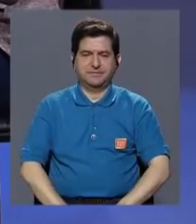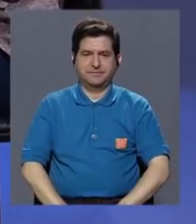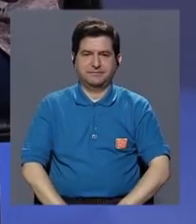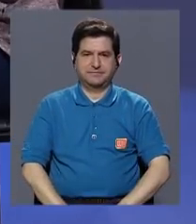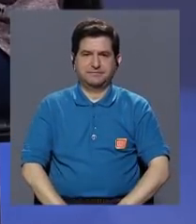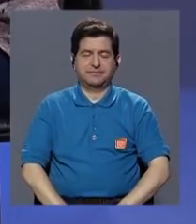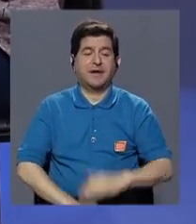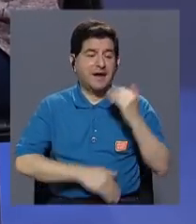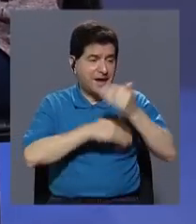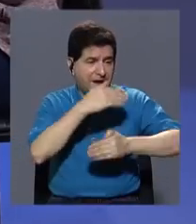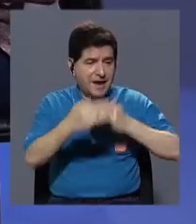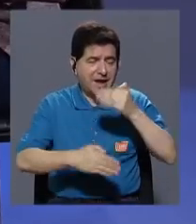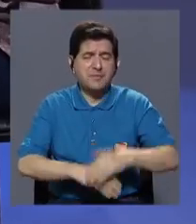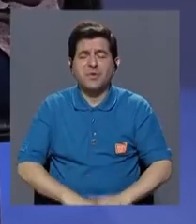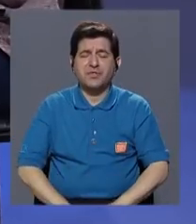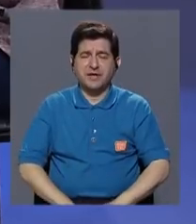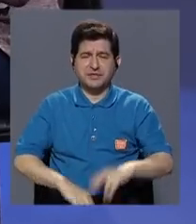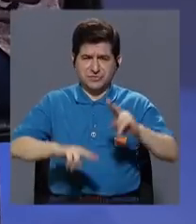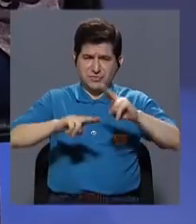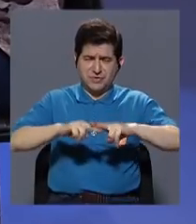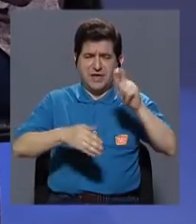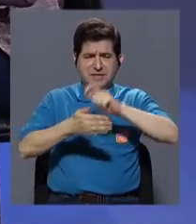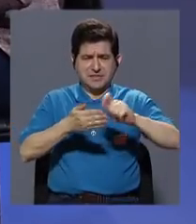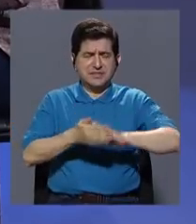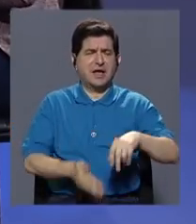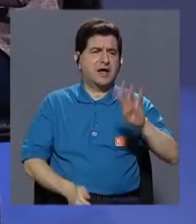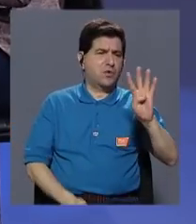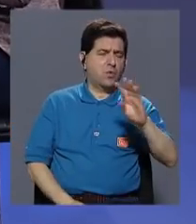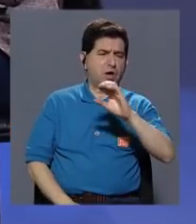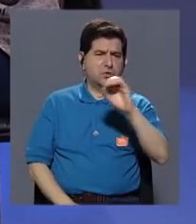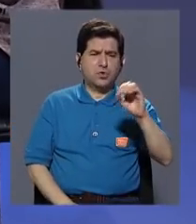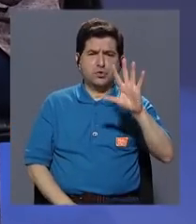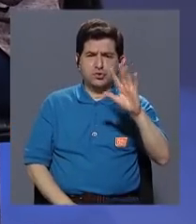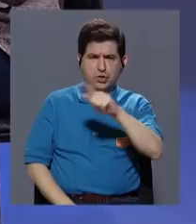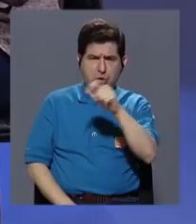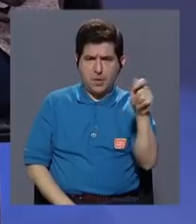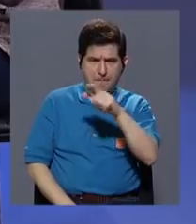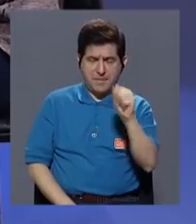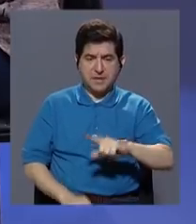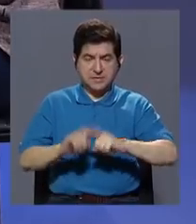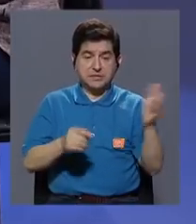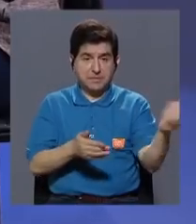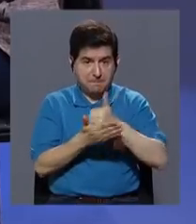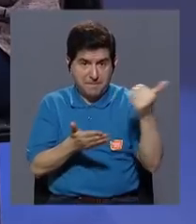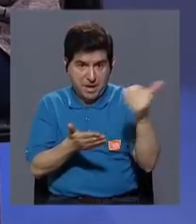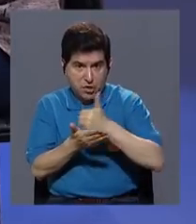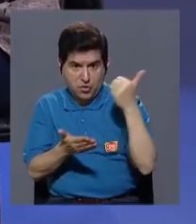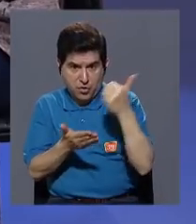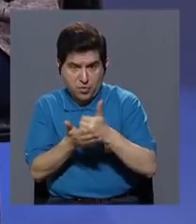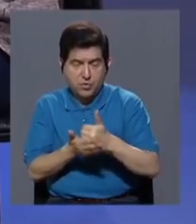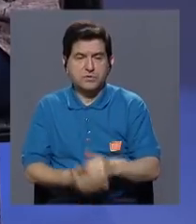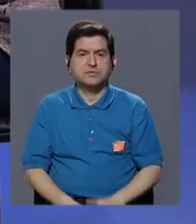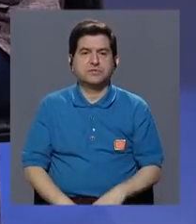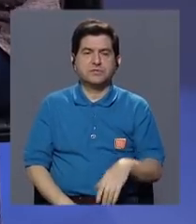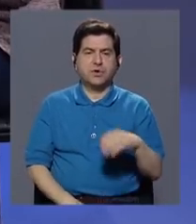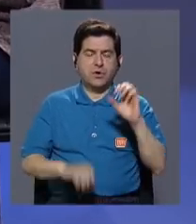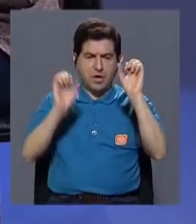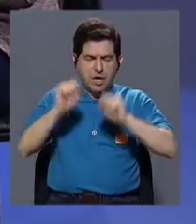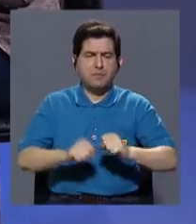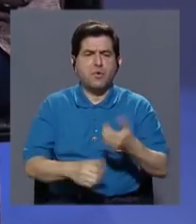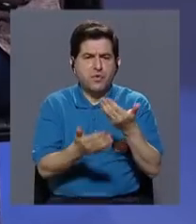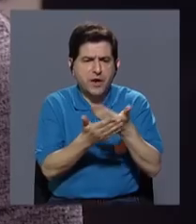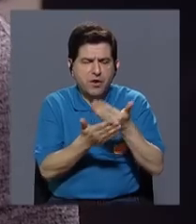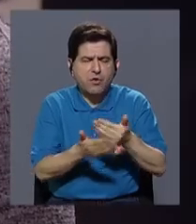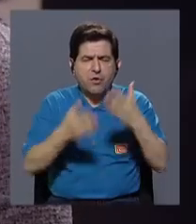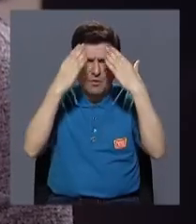el proceso de sentarse a escribir lo fueron unos 4 o 5 meses pero pero el proceso de selección contactar